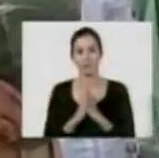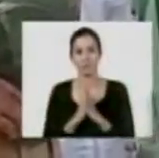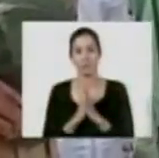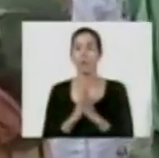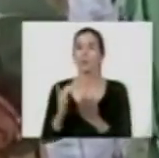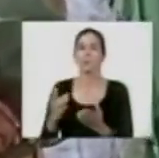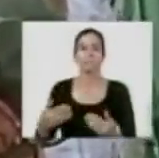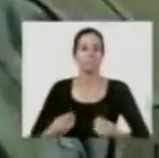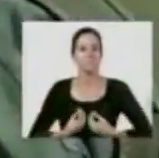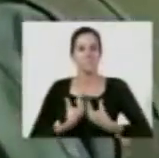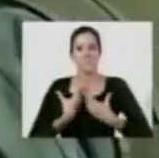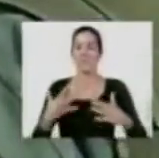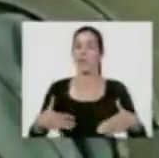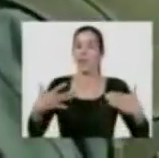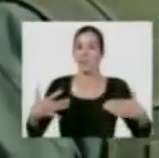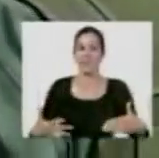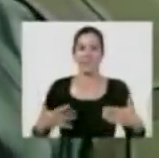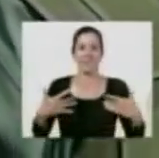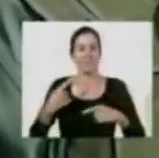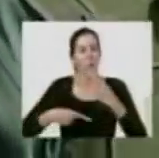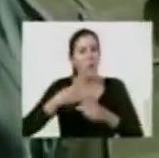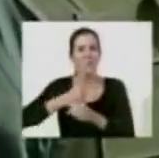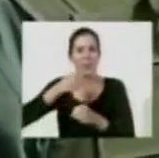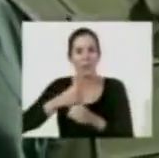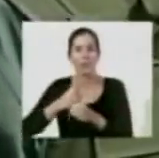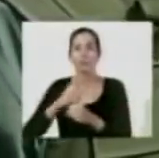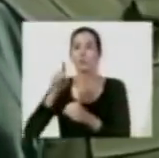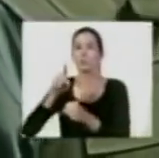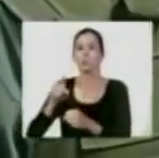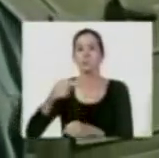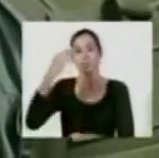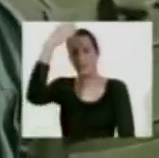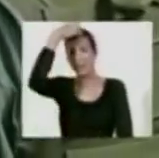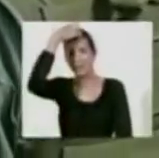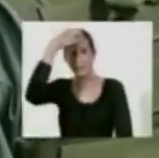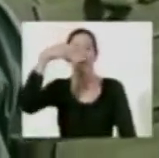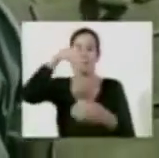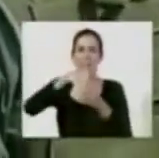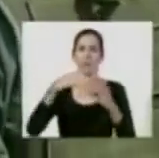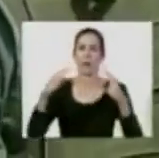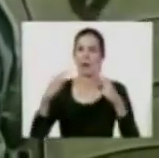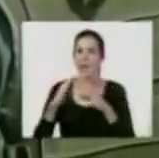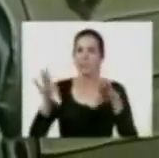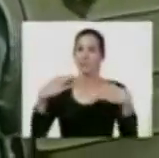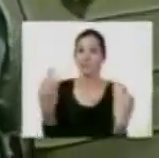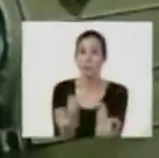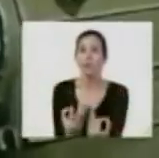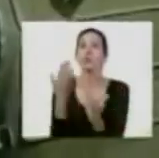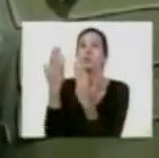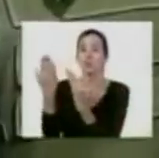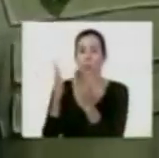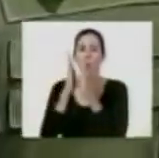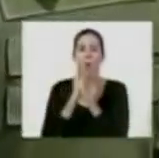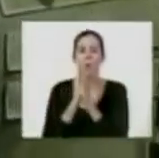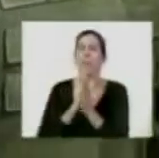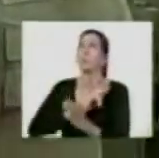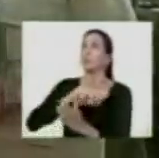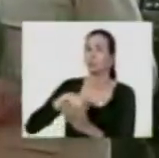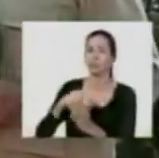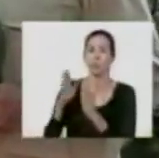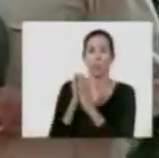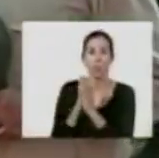diario, la reina soberana de nuestra patria, de nuestros hogares, a fin de que podamos por tu intercesión reine